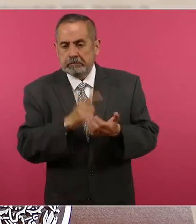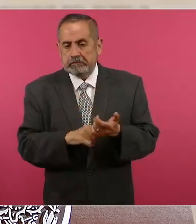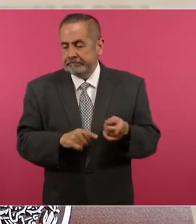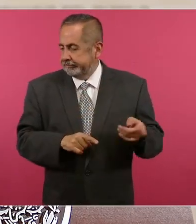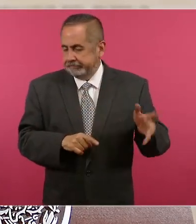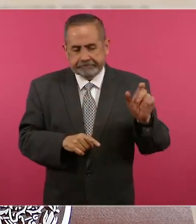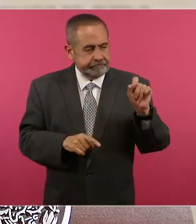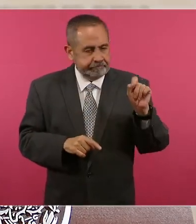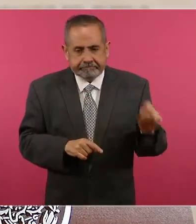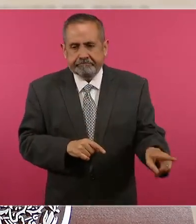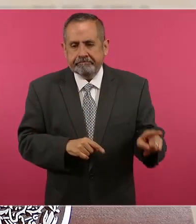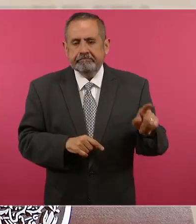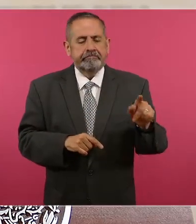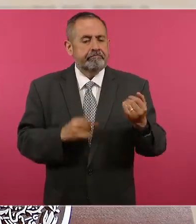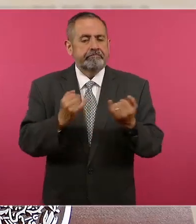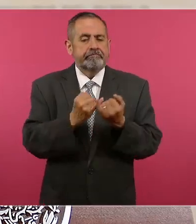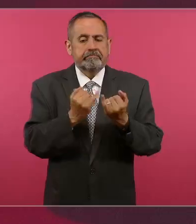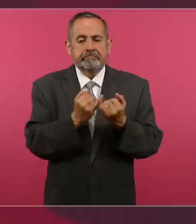que